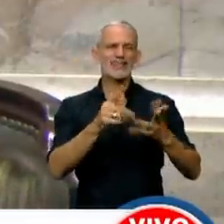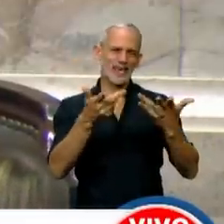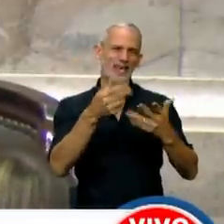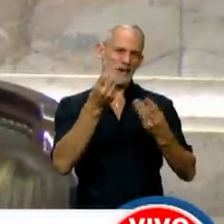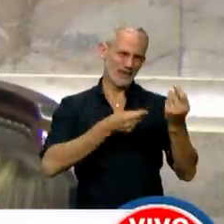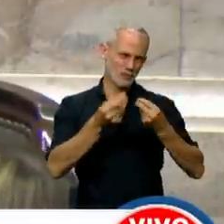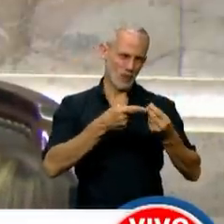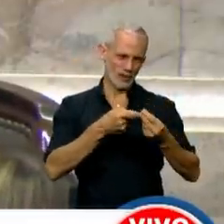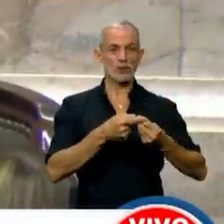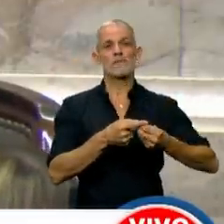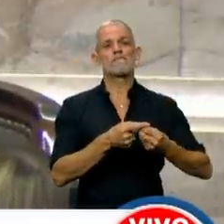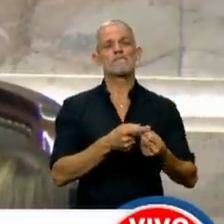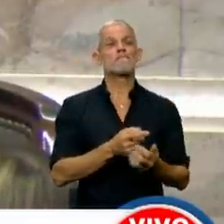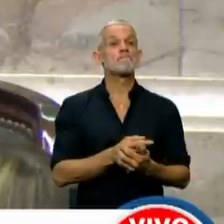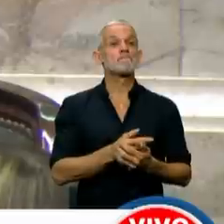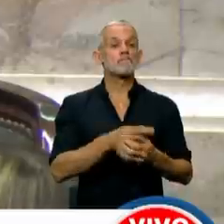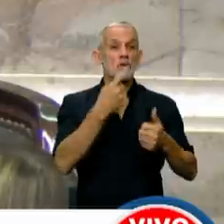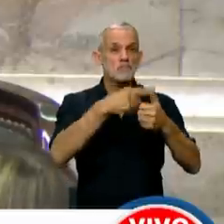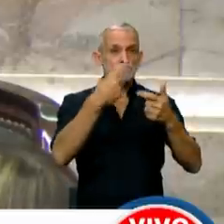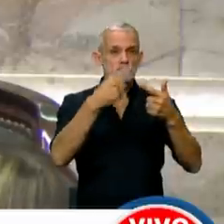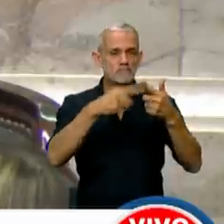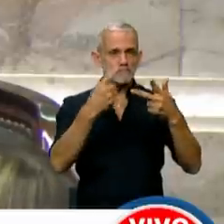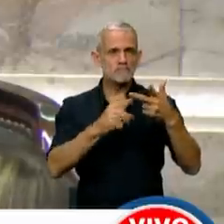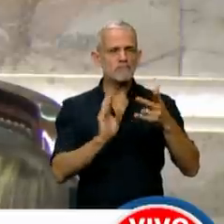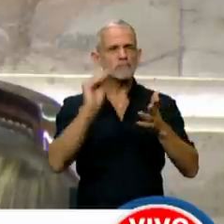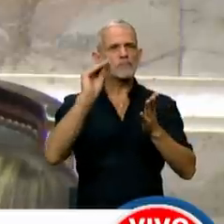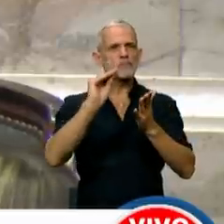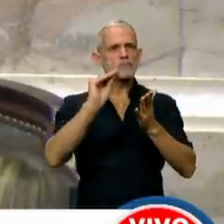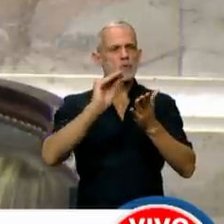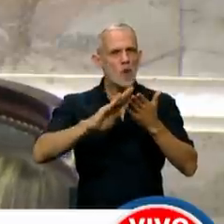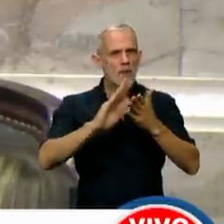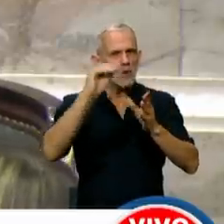presupuesto se enumeraron una serie de incorporaciones